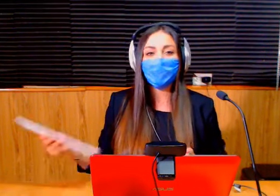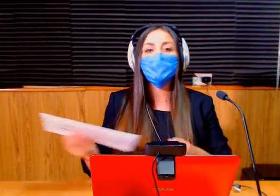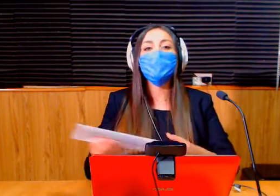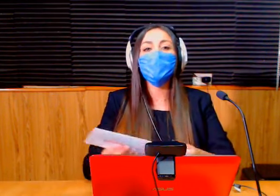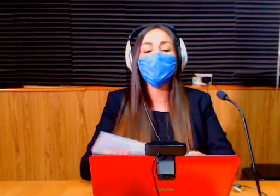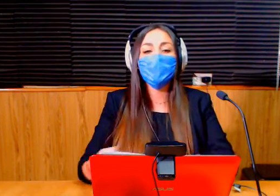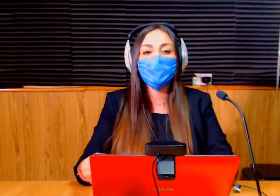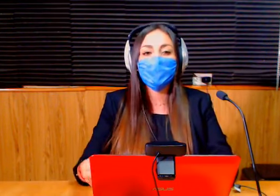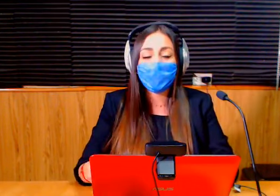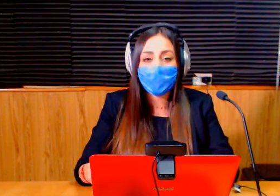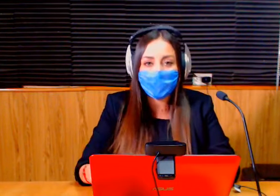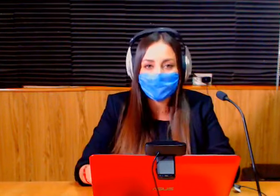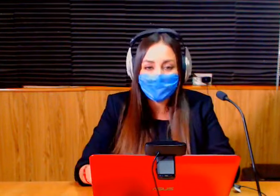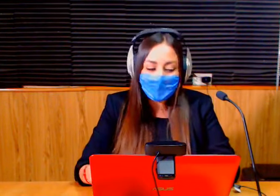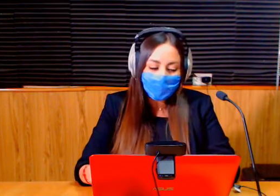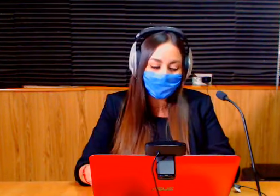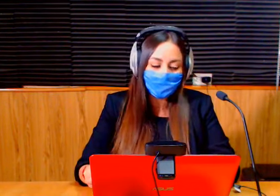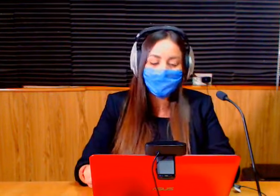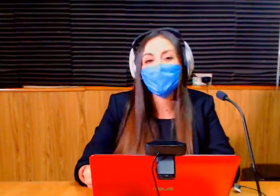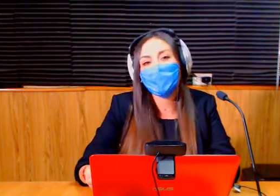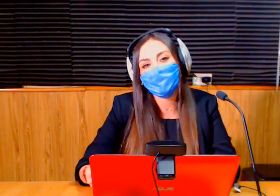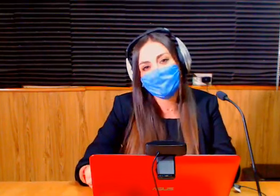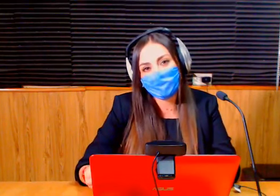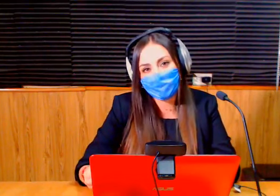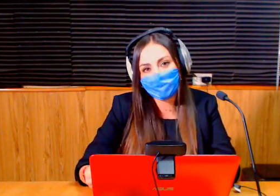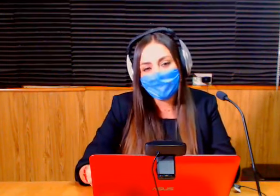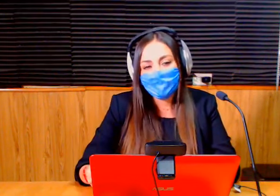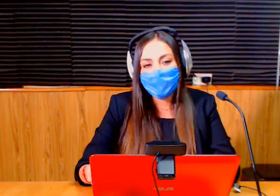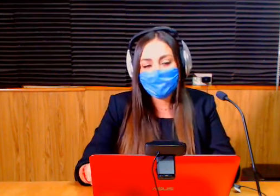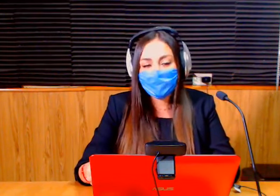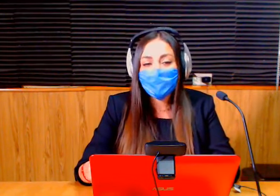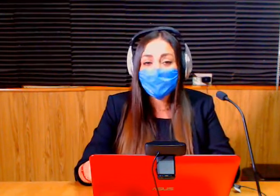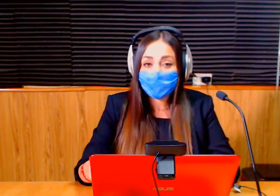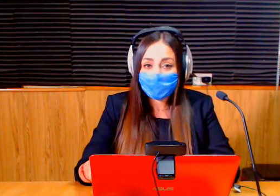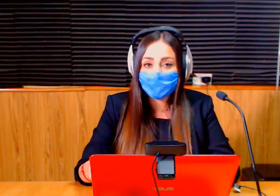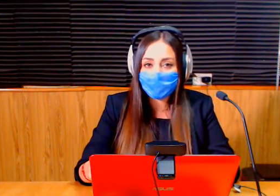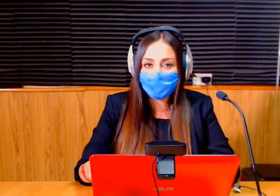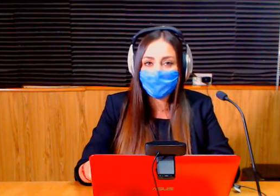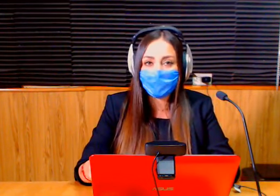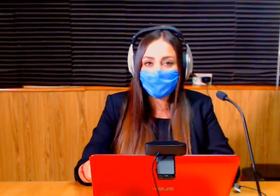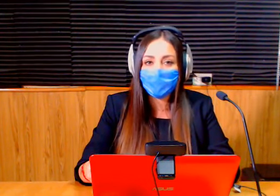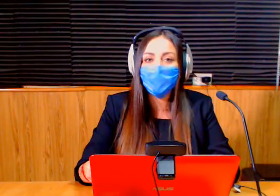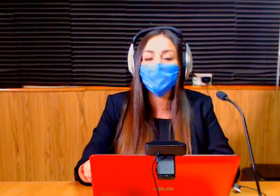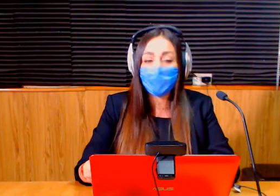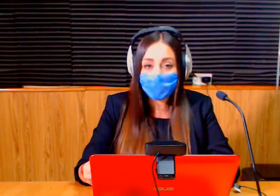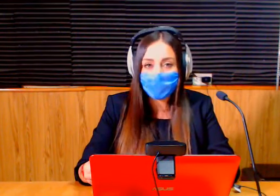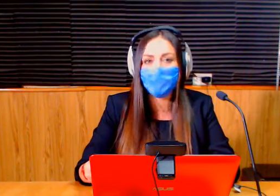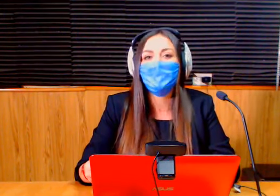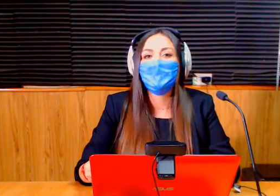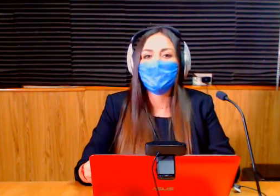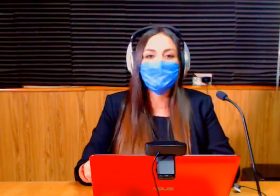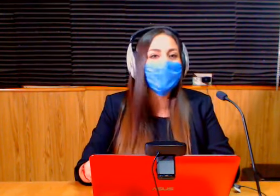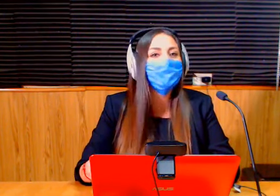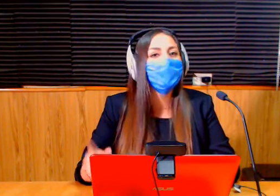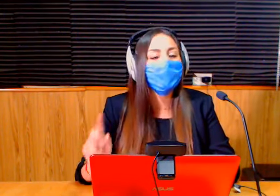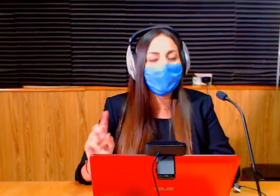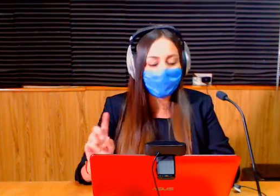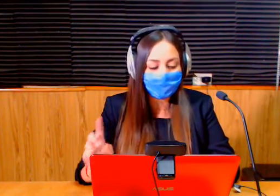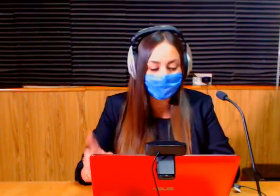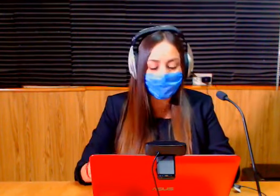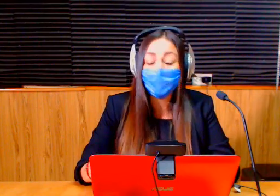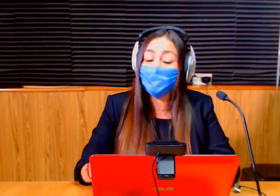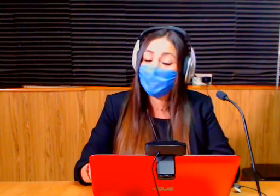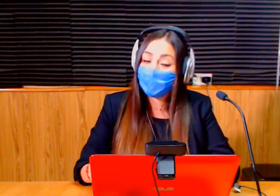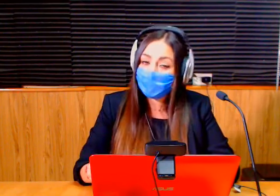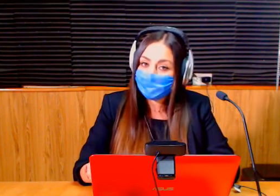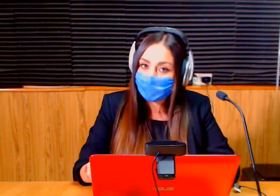los Institutos Tecnológicos Superiores a todos los jóvenes que, bueno, próximos a ingresar a Educación Superior, les va a importar y